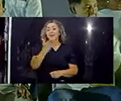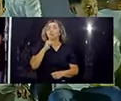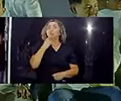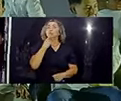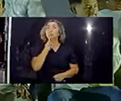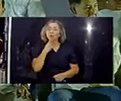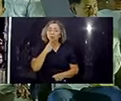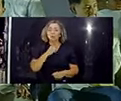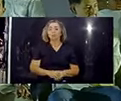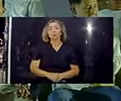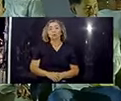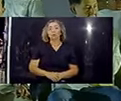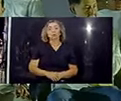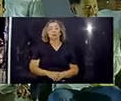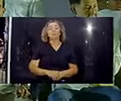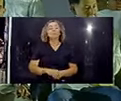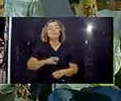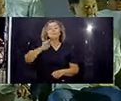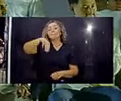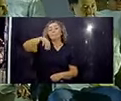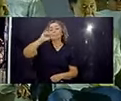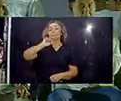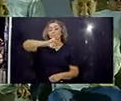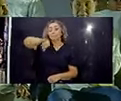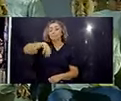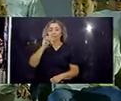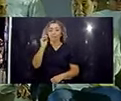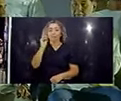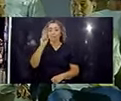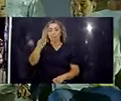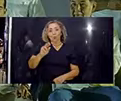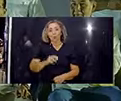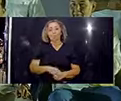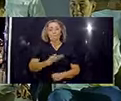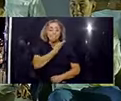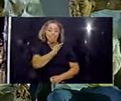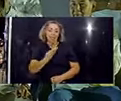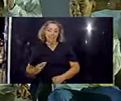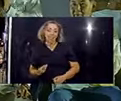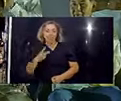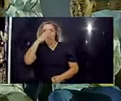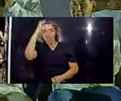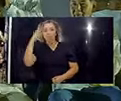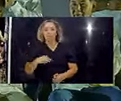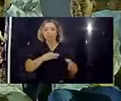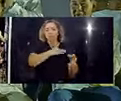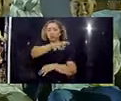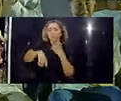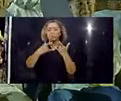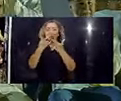Obrador el mejor presidente que ha tenido México en su historia